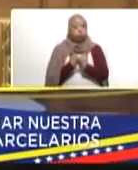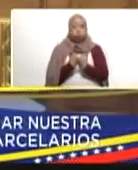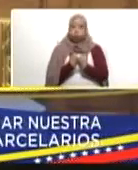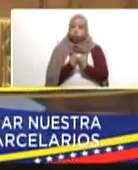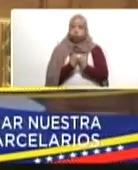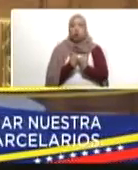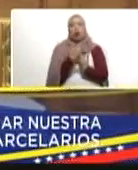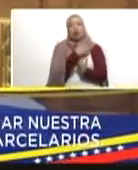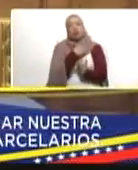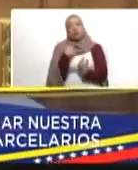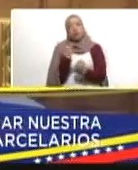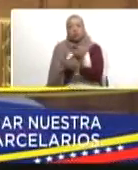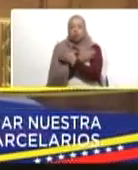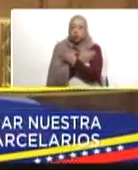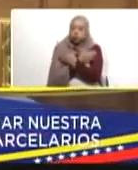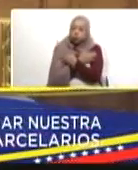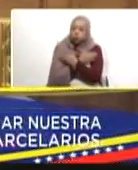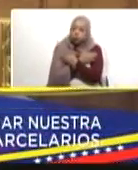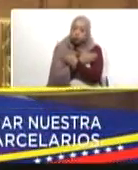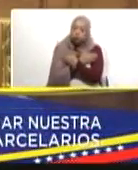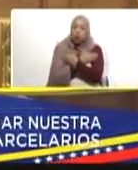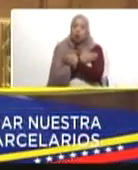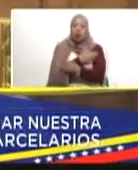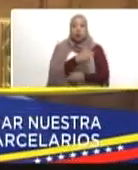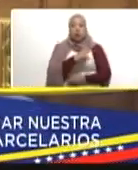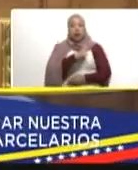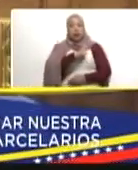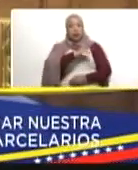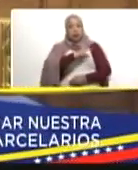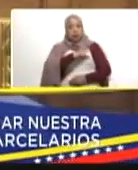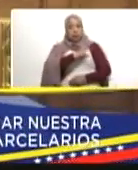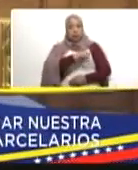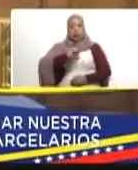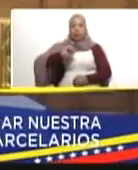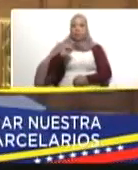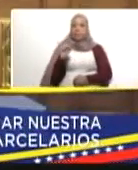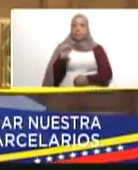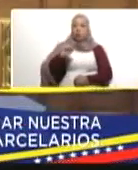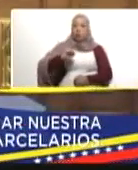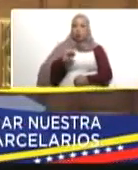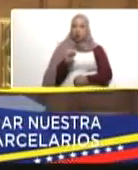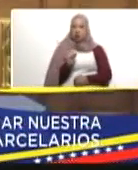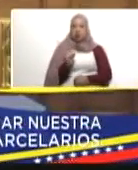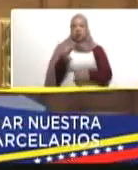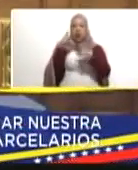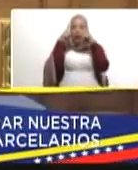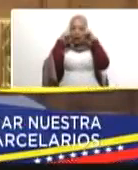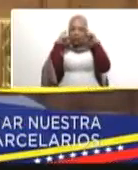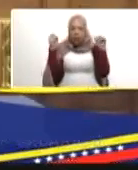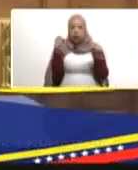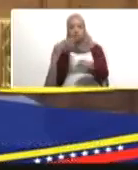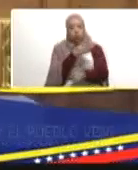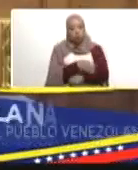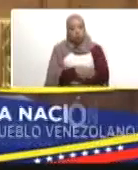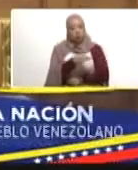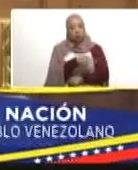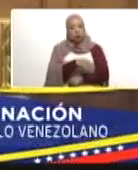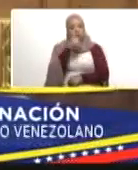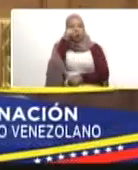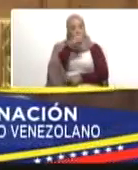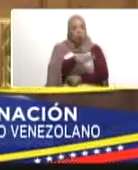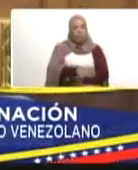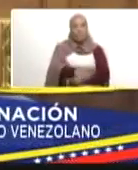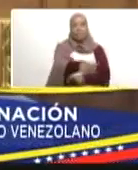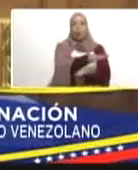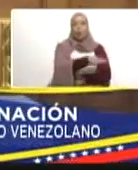Quiero felicitar a los órganos de inteligencia del país inteligencia social primero del pueblo